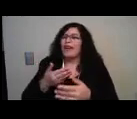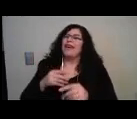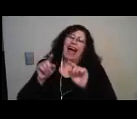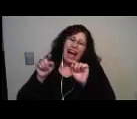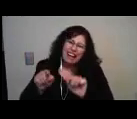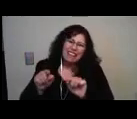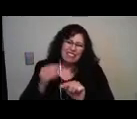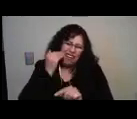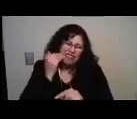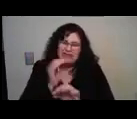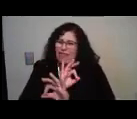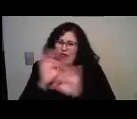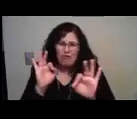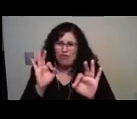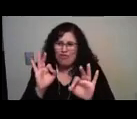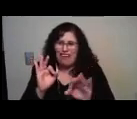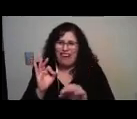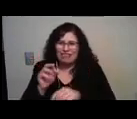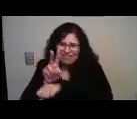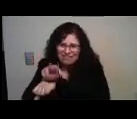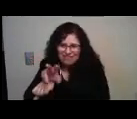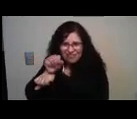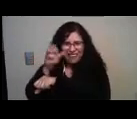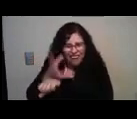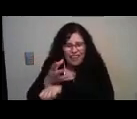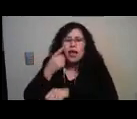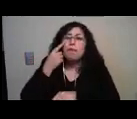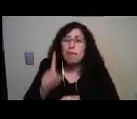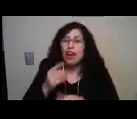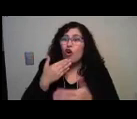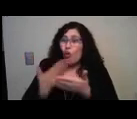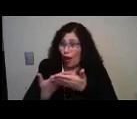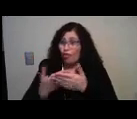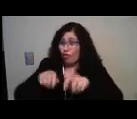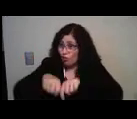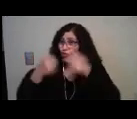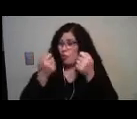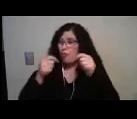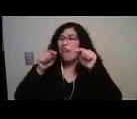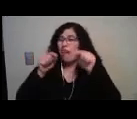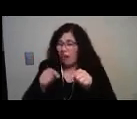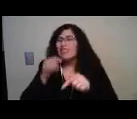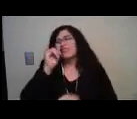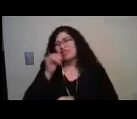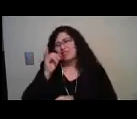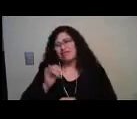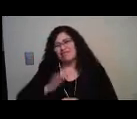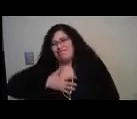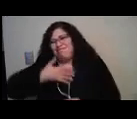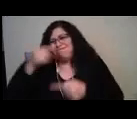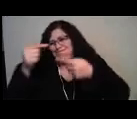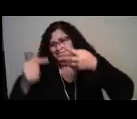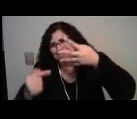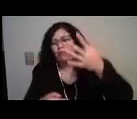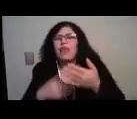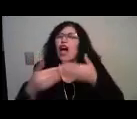se produce una hemorragia cerebral, ¿ya? Y el 85% de los casos se produce en alguna de las ramas de la arteria